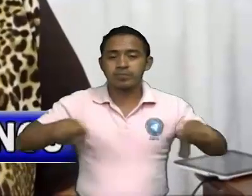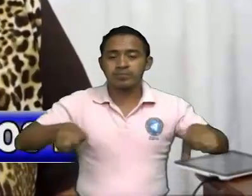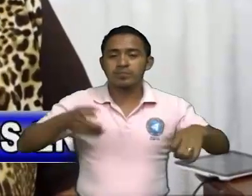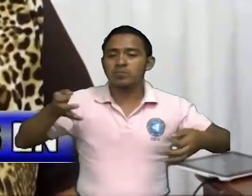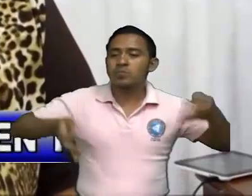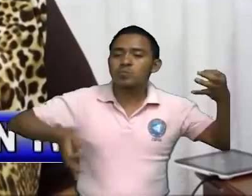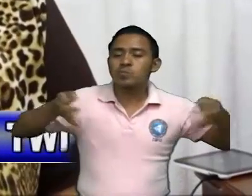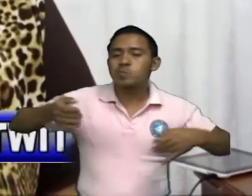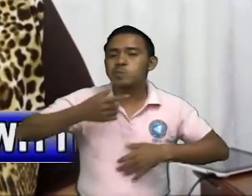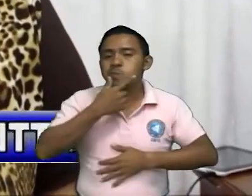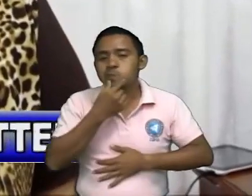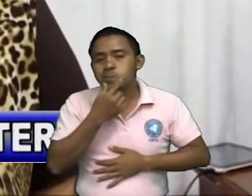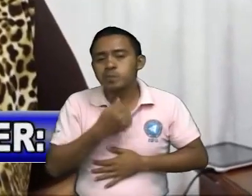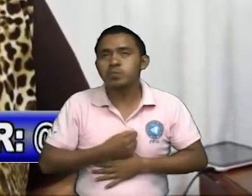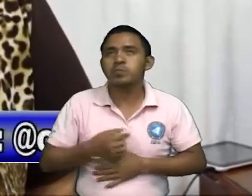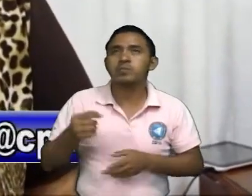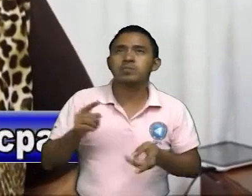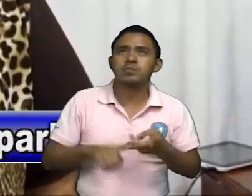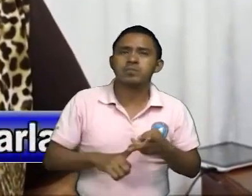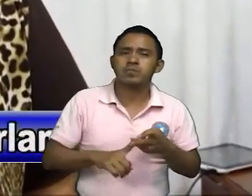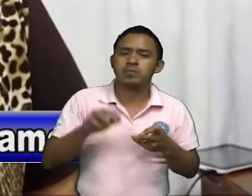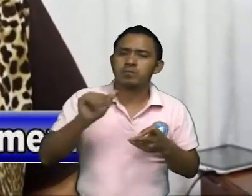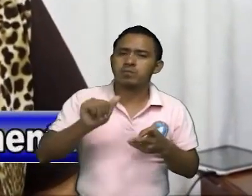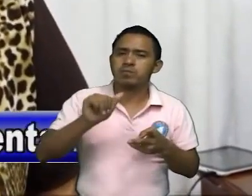calificador Marlon Show,